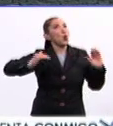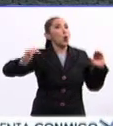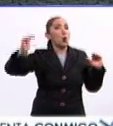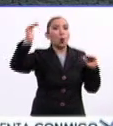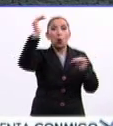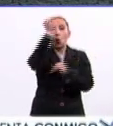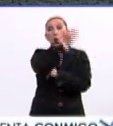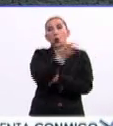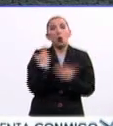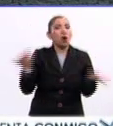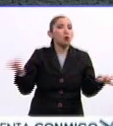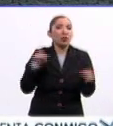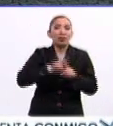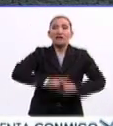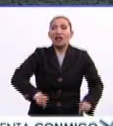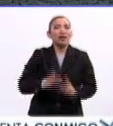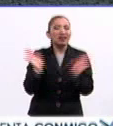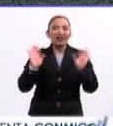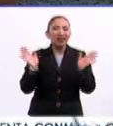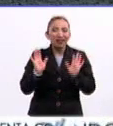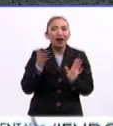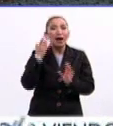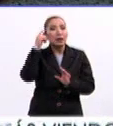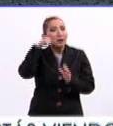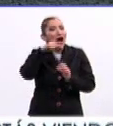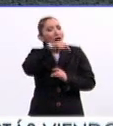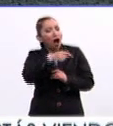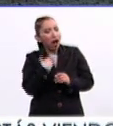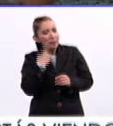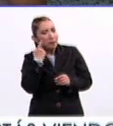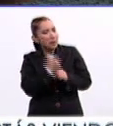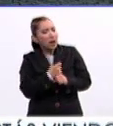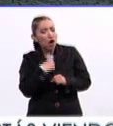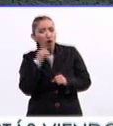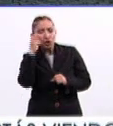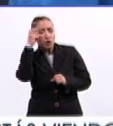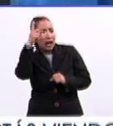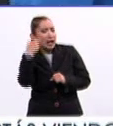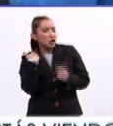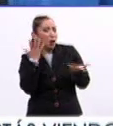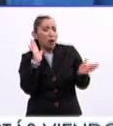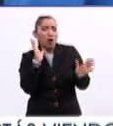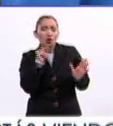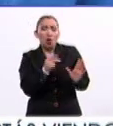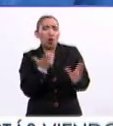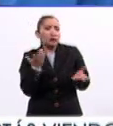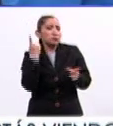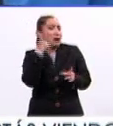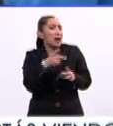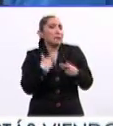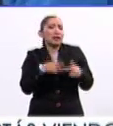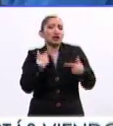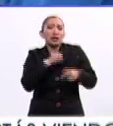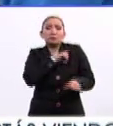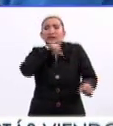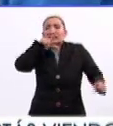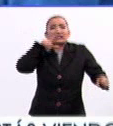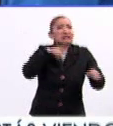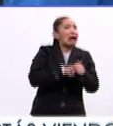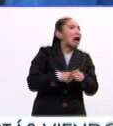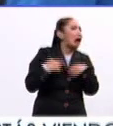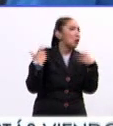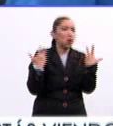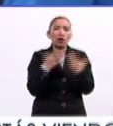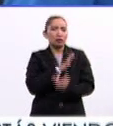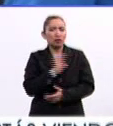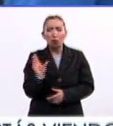ultraterreno o demás, porque muchas veces pensamos, no, es que el Primer Sueño es inalcanzable, es para iniciados, es para revelados. Necesitas saber teología y etcétera. Exactamente, y no, o sea,